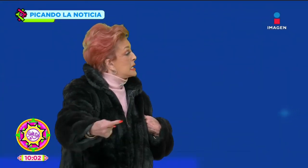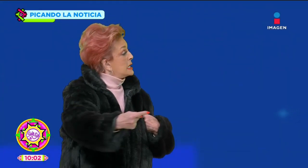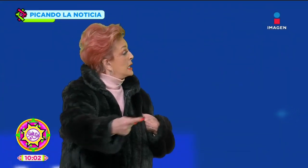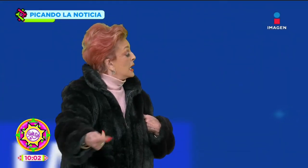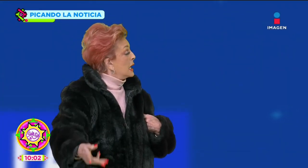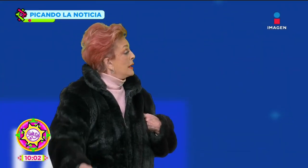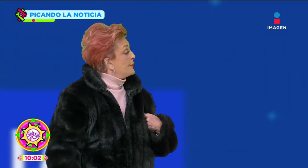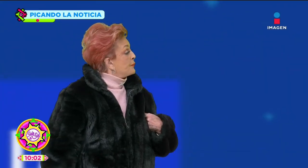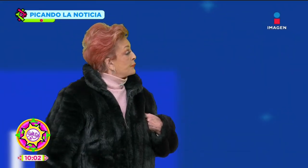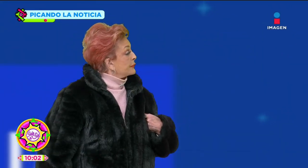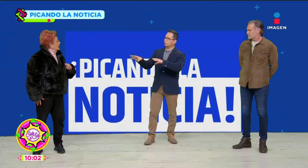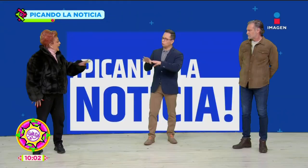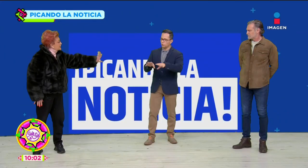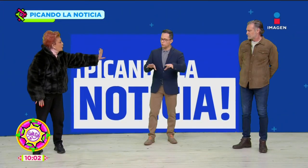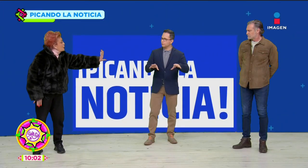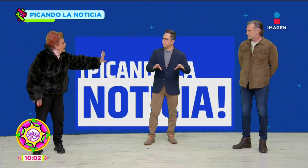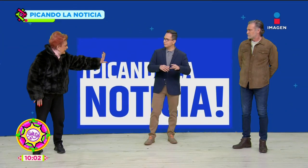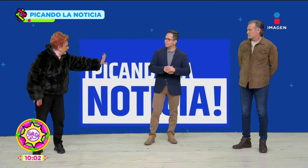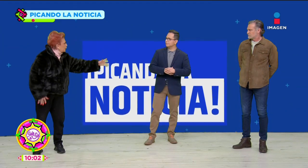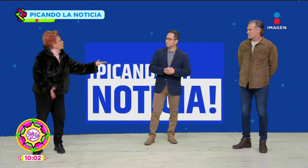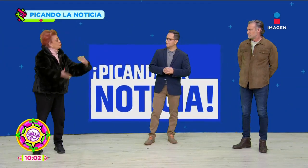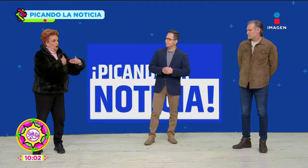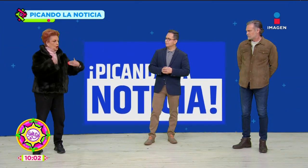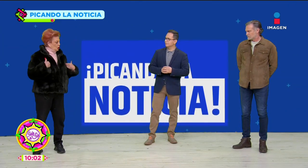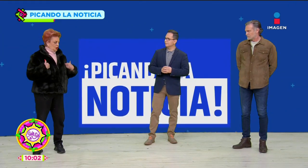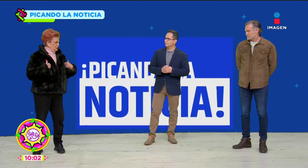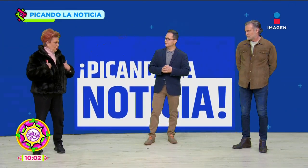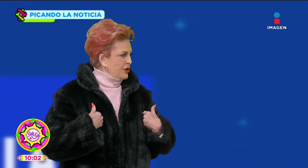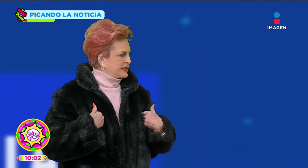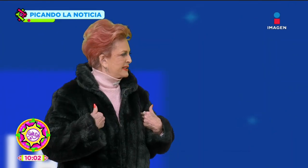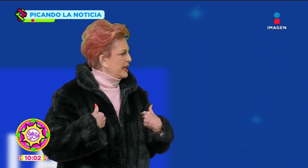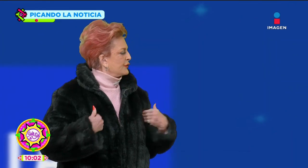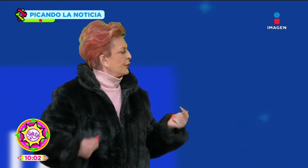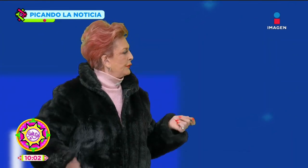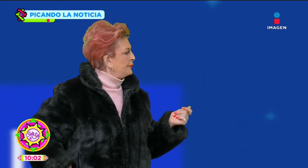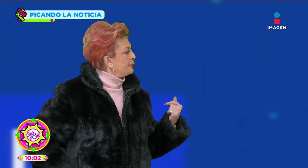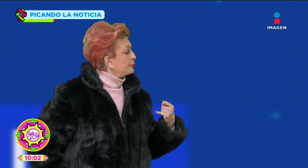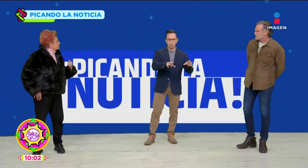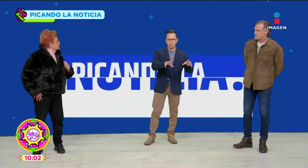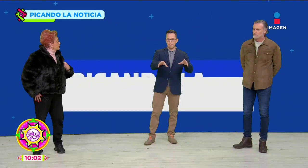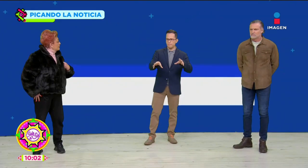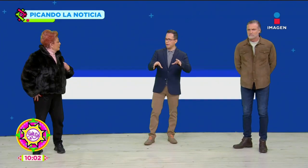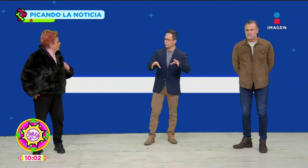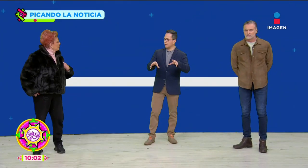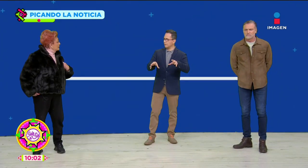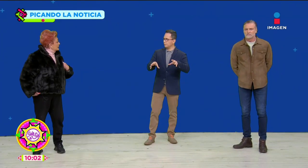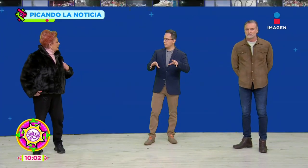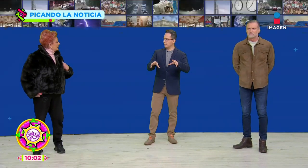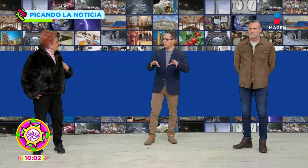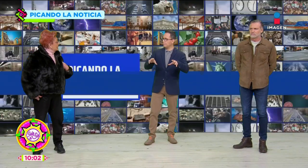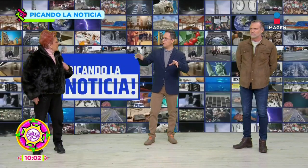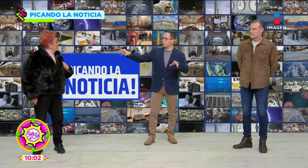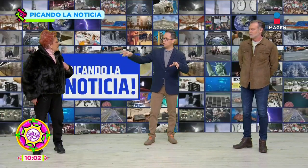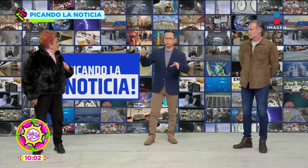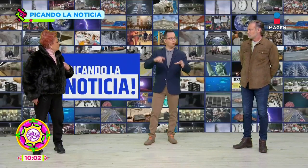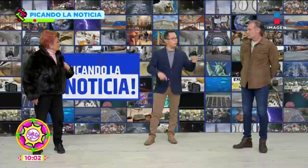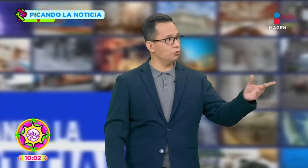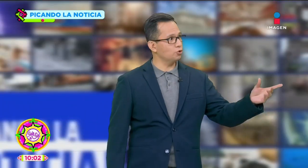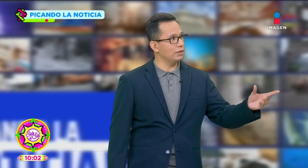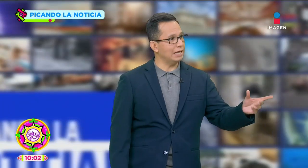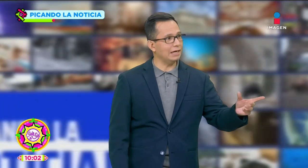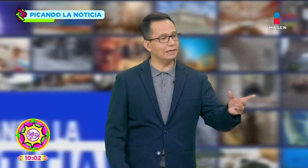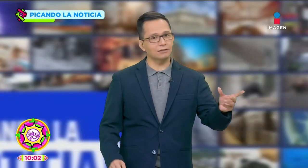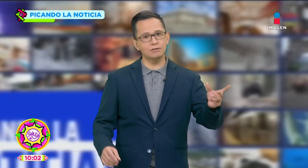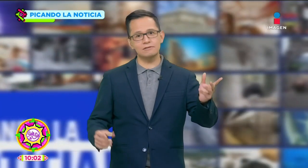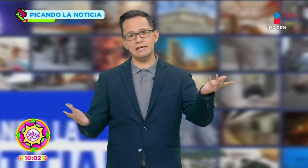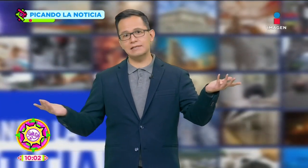él. Se detuvo. Eso dijeron, sí. Yo no lo estoy diciendo. Se detuvo un amparo que había por ahí, pero ya otro juez lo echó